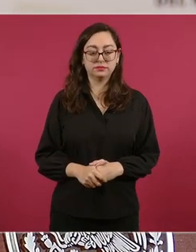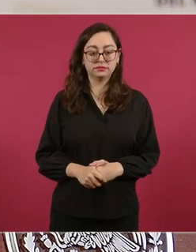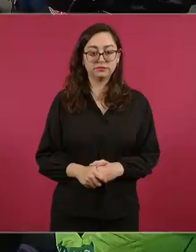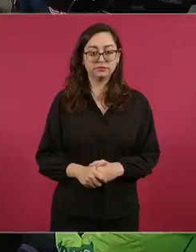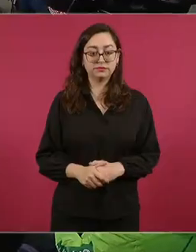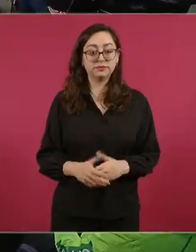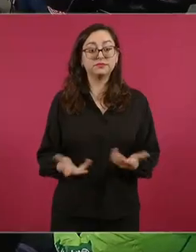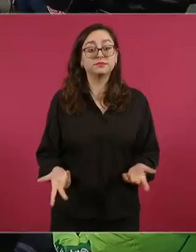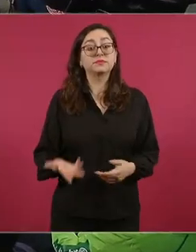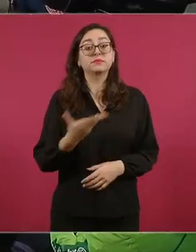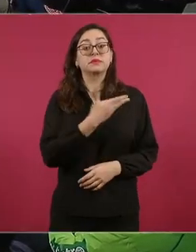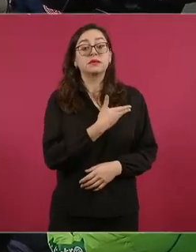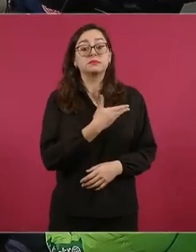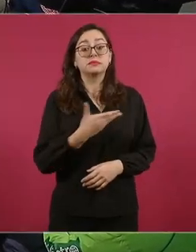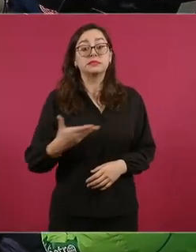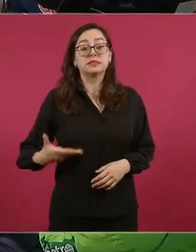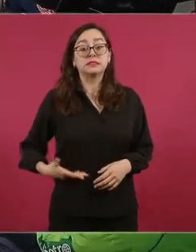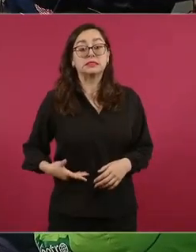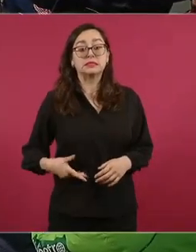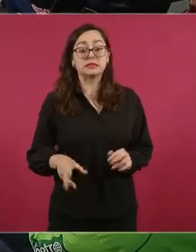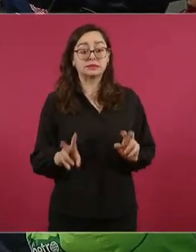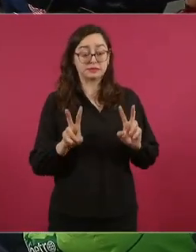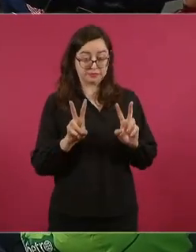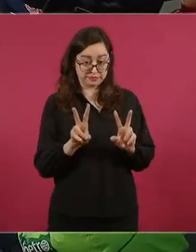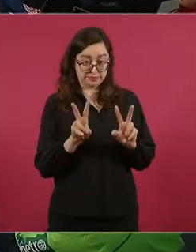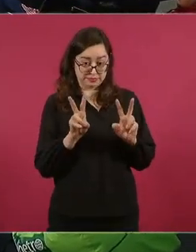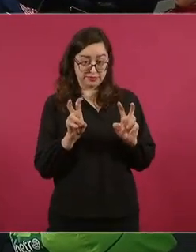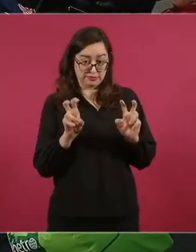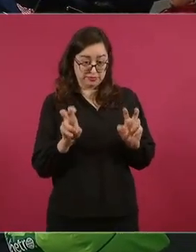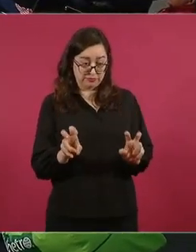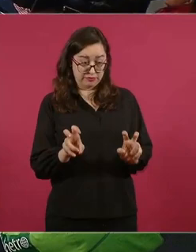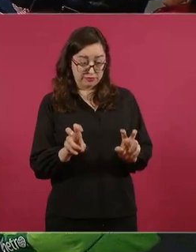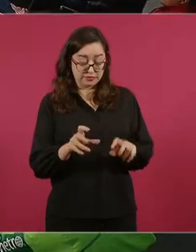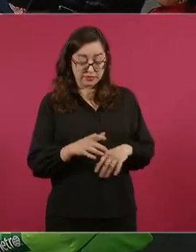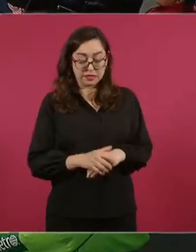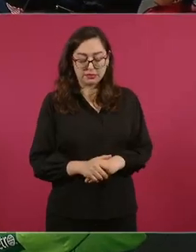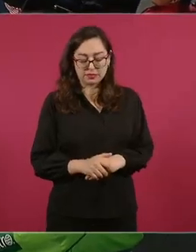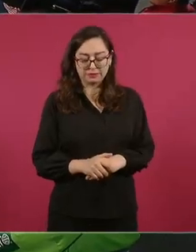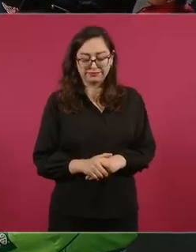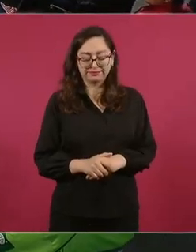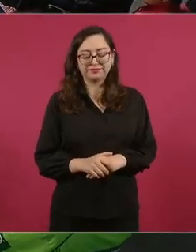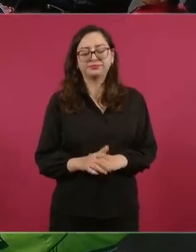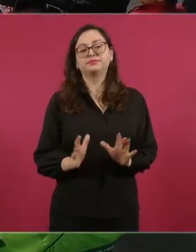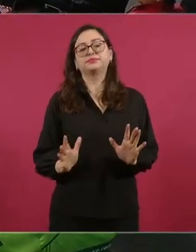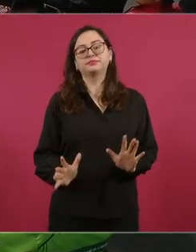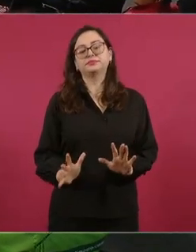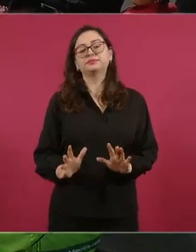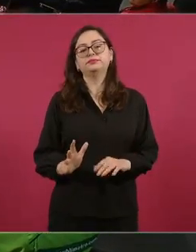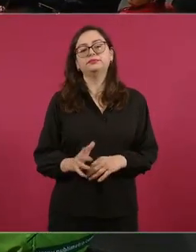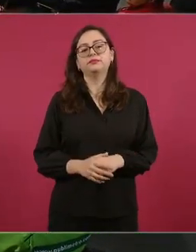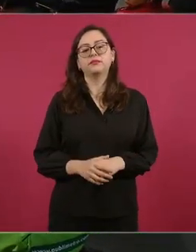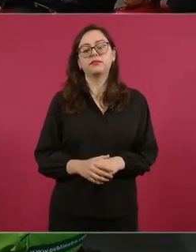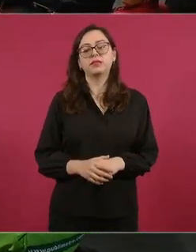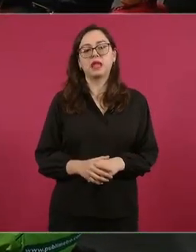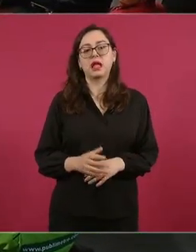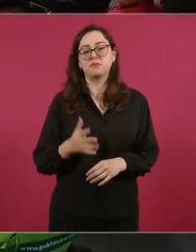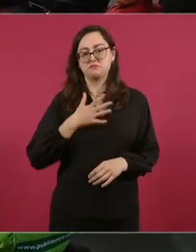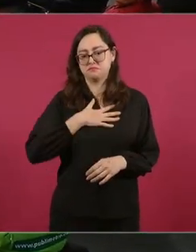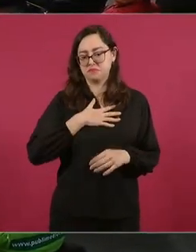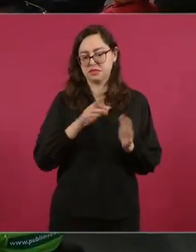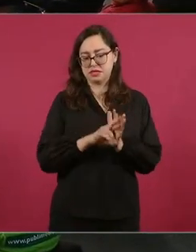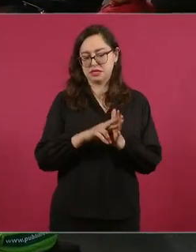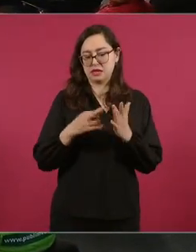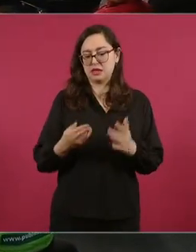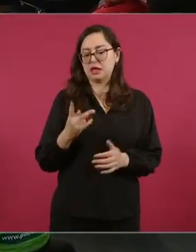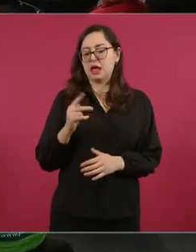Presidente, regresando al tema de lo de las iniciativas, nada más, por eso sí documentó, por lo menos en el último, en el más reciente archivo